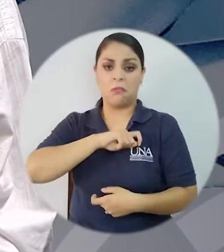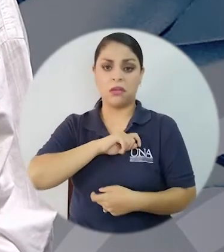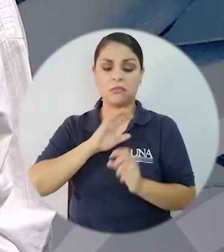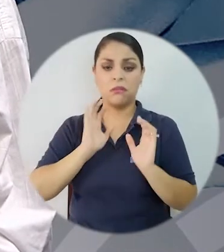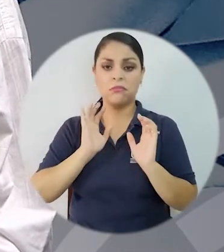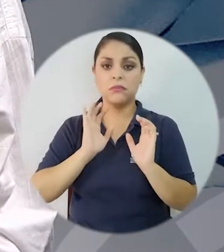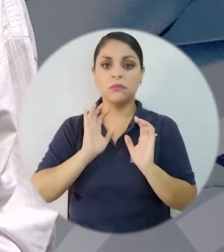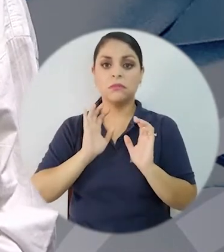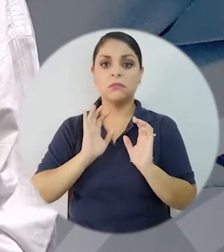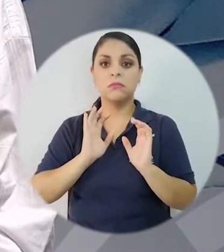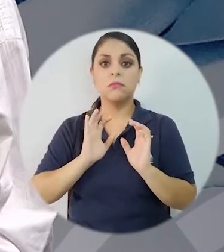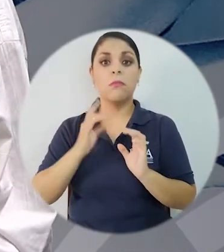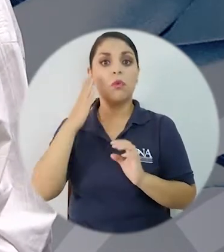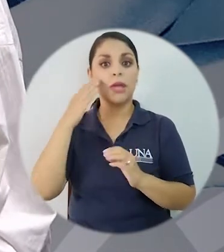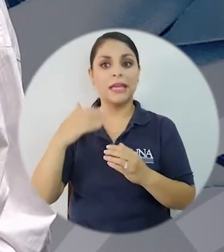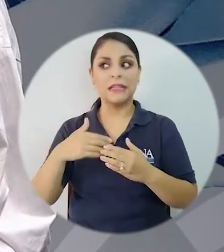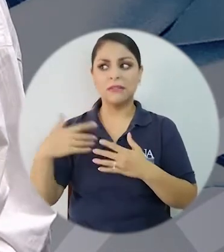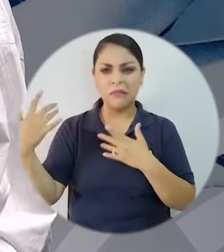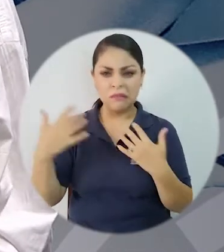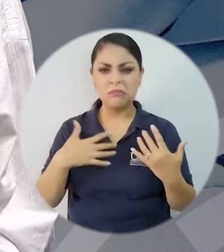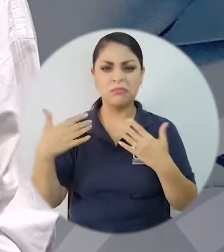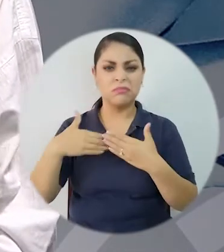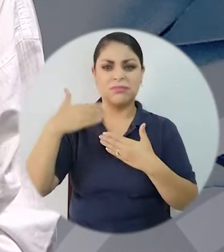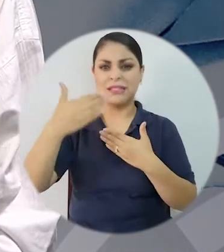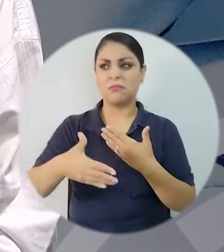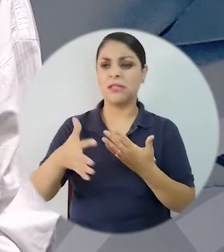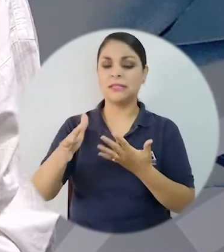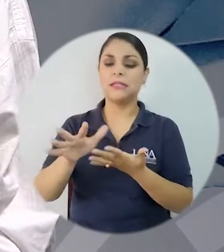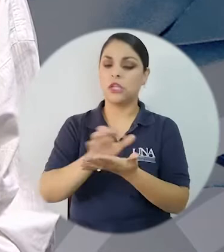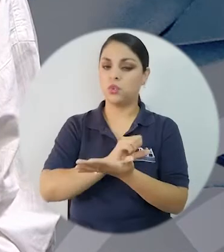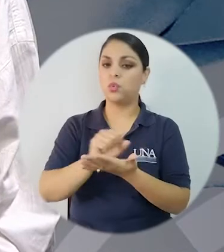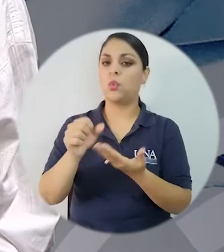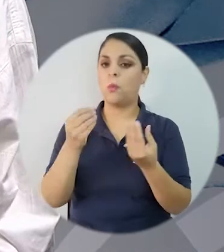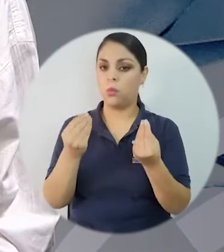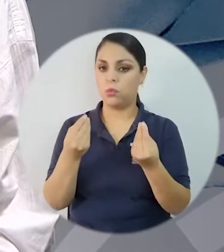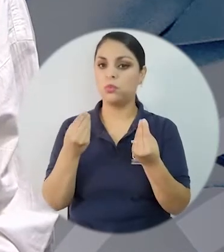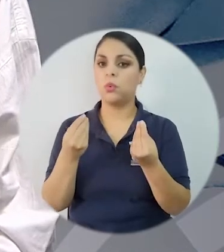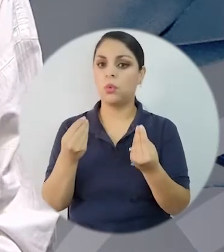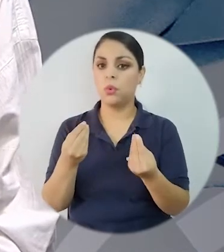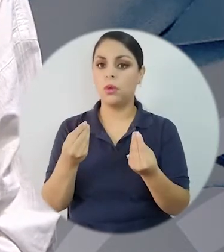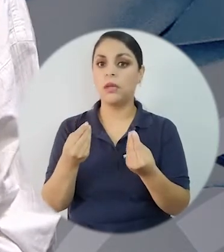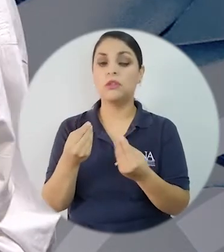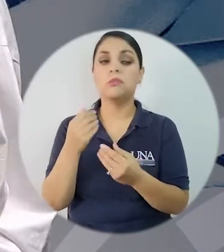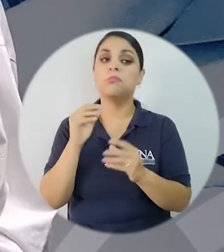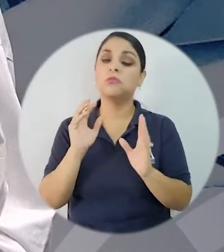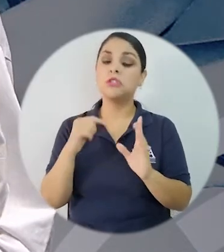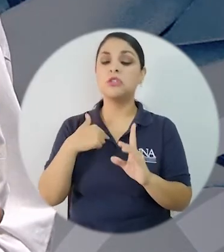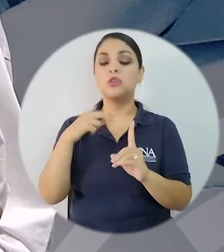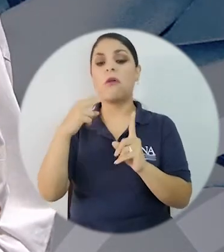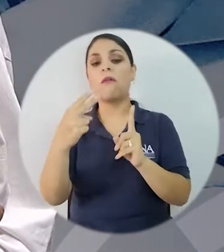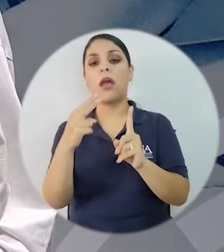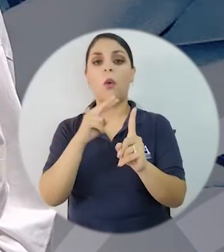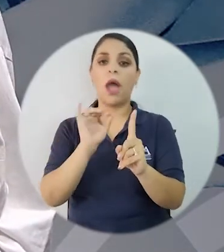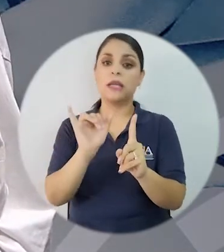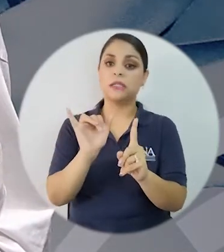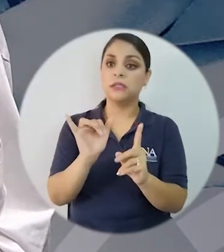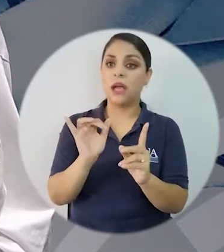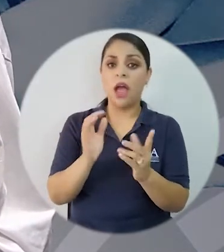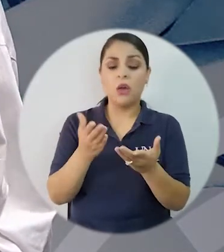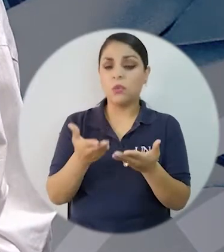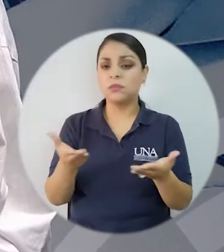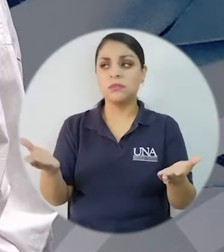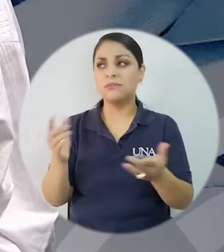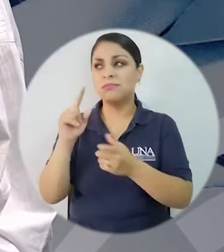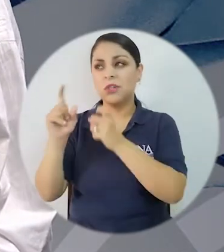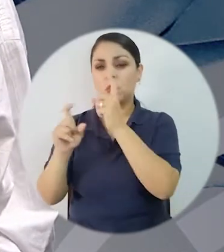muy destructivo. Si no se estudia el pasado y no se ve desde otro ángulo, no nos ayuda a entender. Hay preguntas